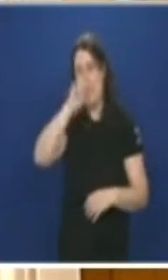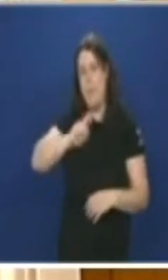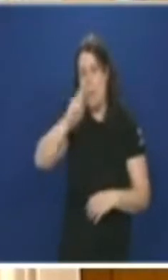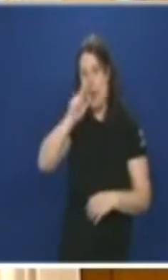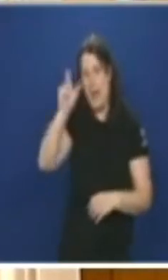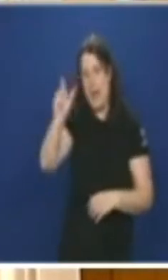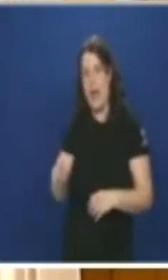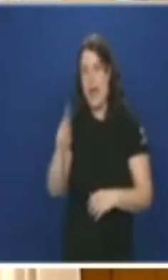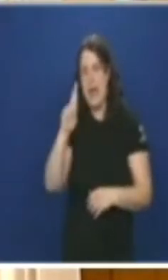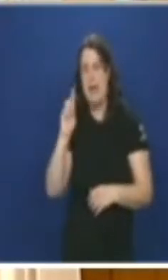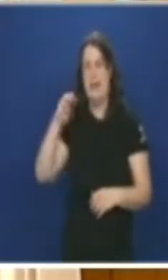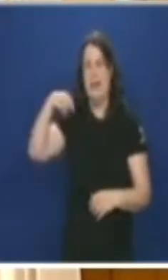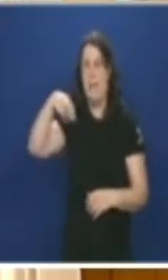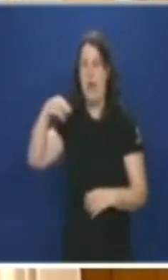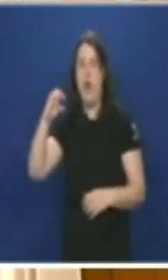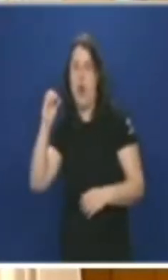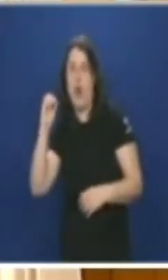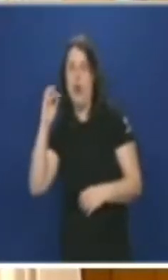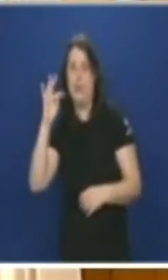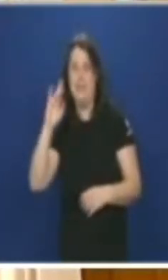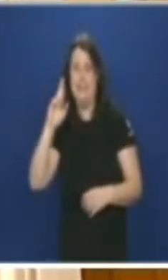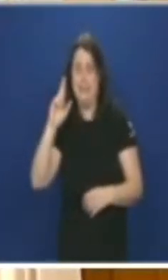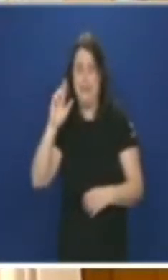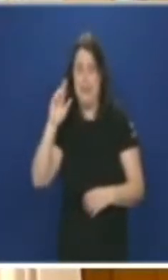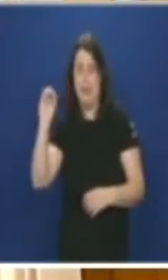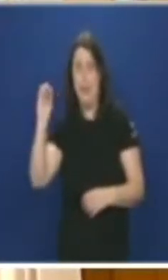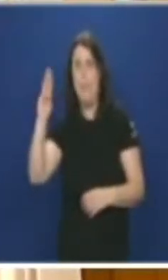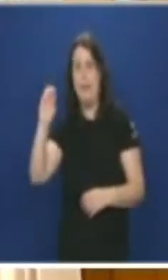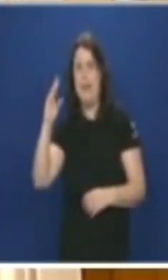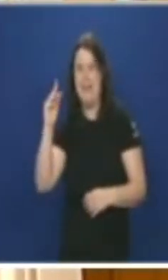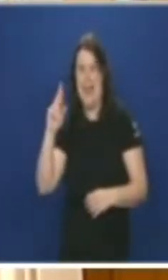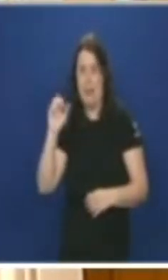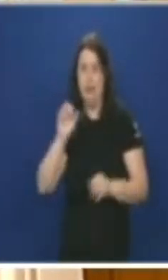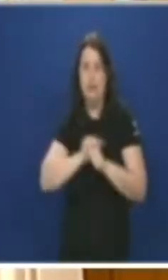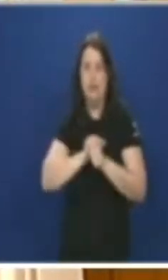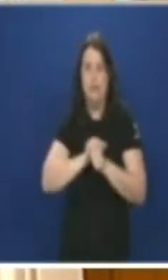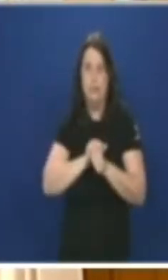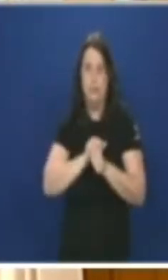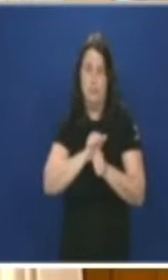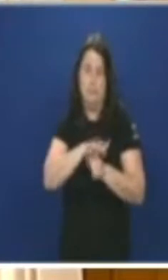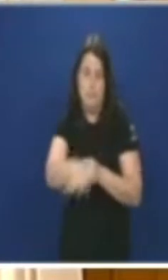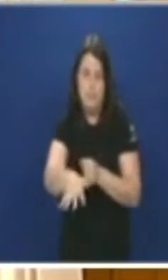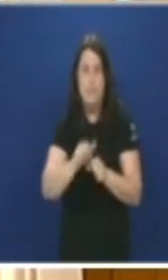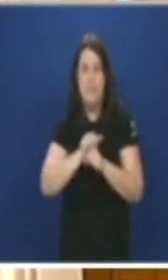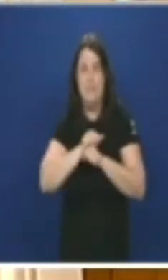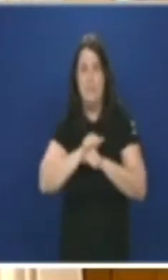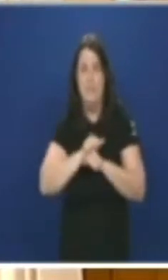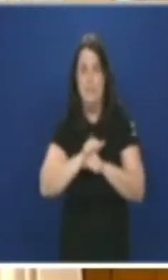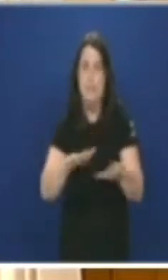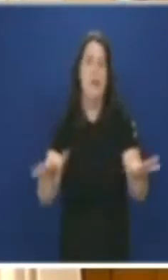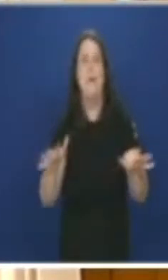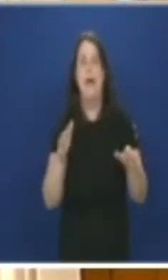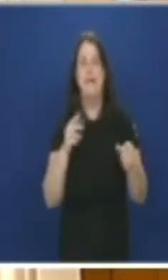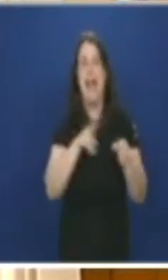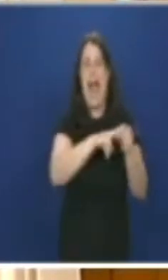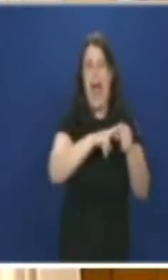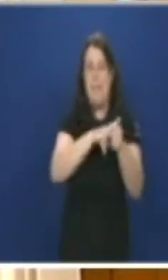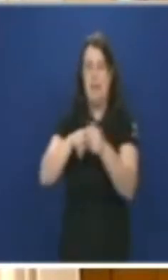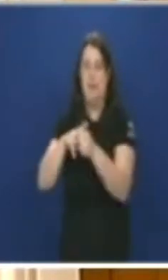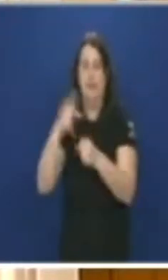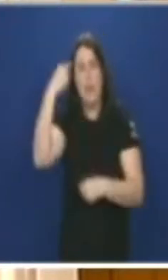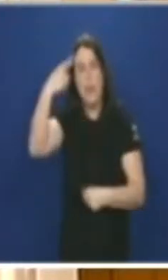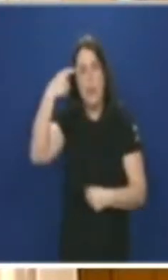Otero Pedrallo e a promoción e a actuación permanente de todos os ámbitos da cultura